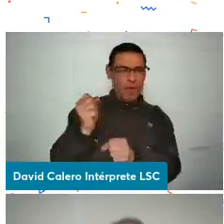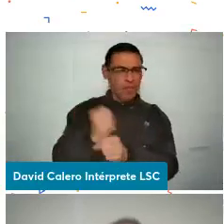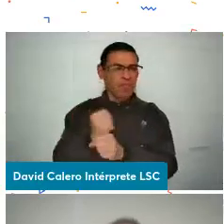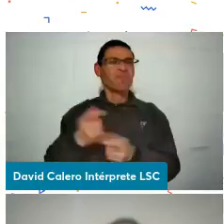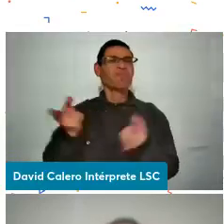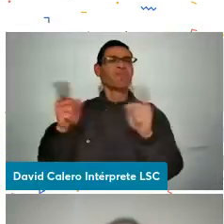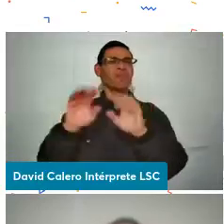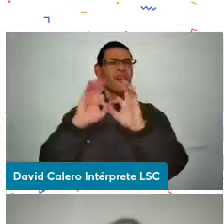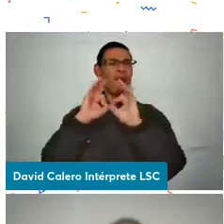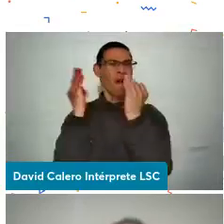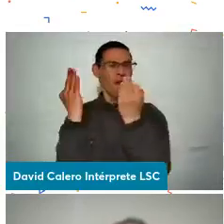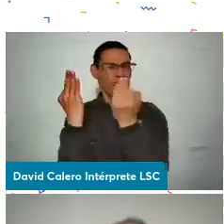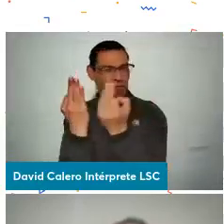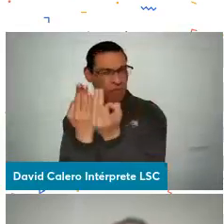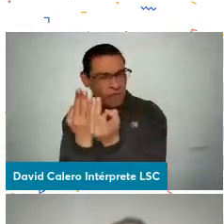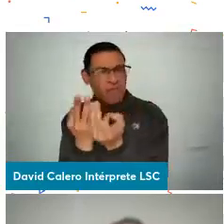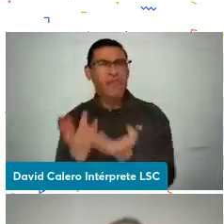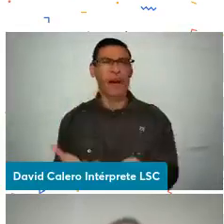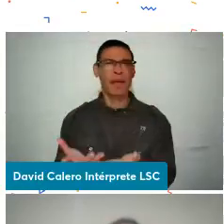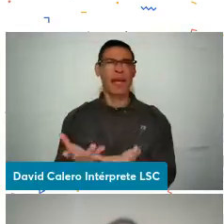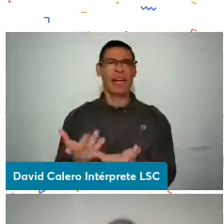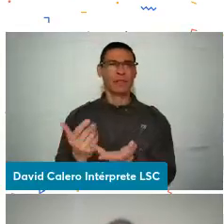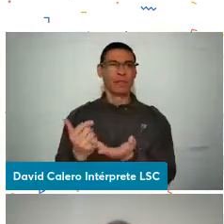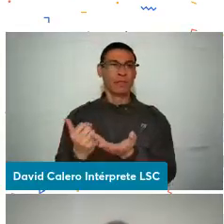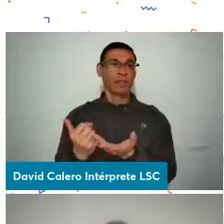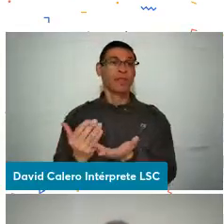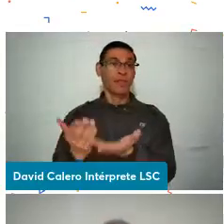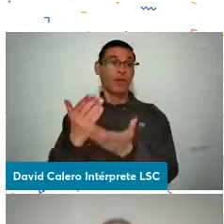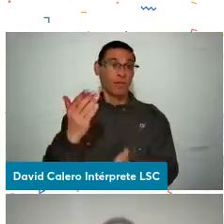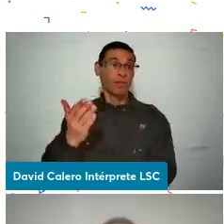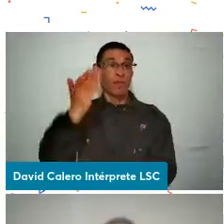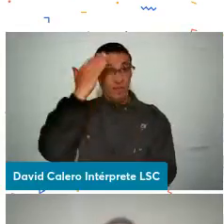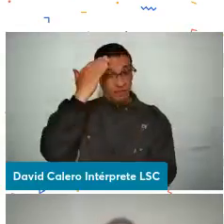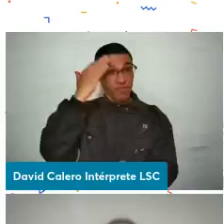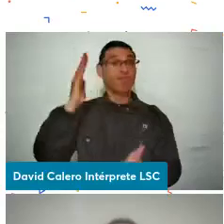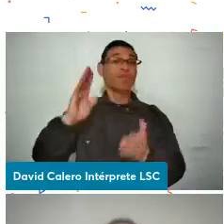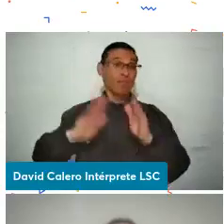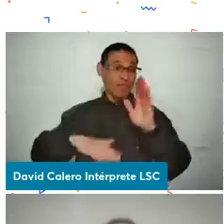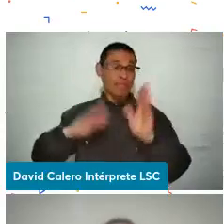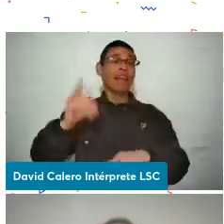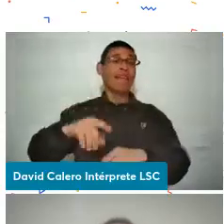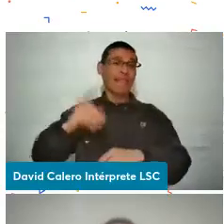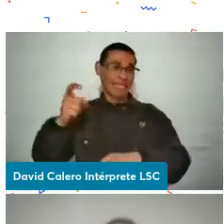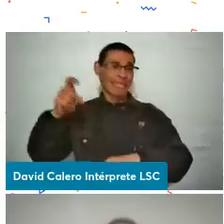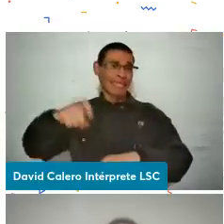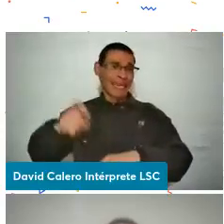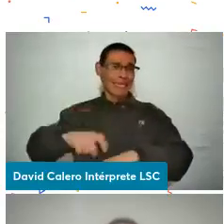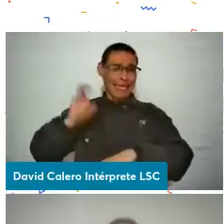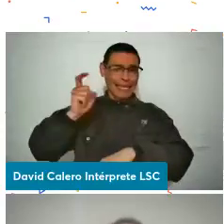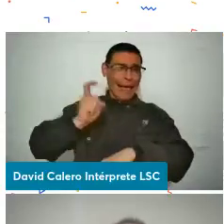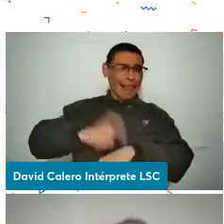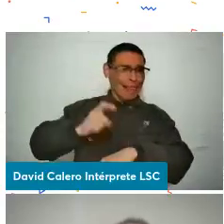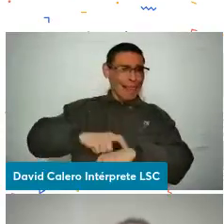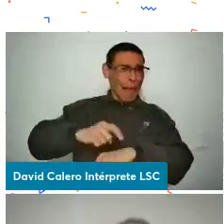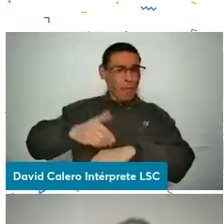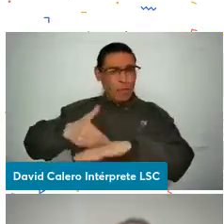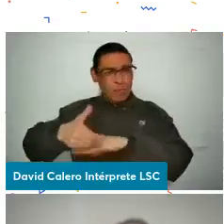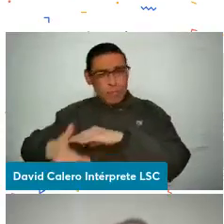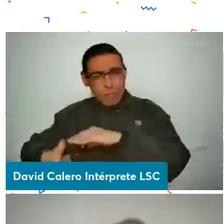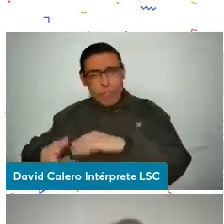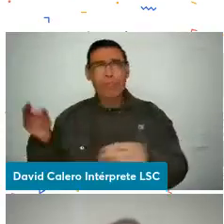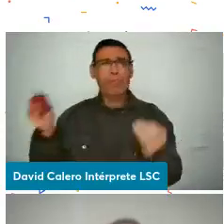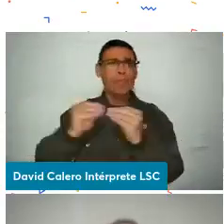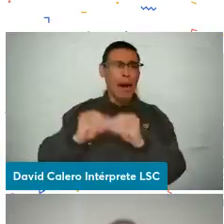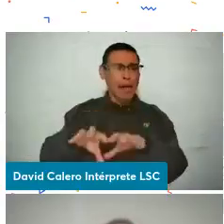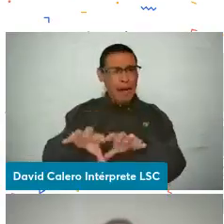que permite que, porque muchas veces debemos hacer trabajo extra o trabajo complementario, y